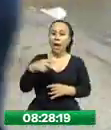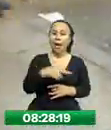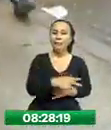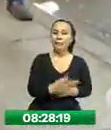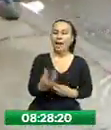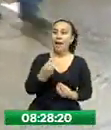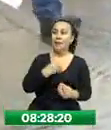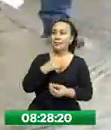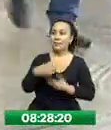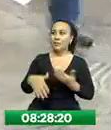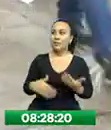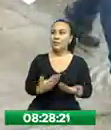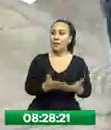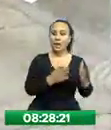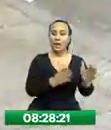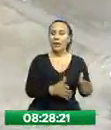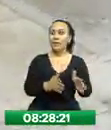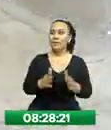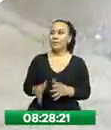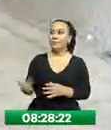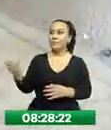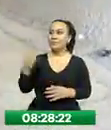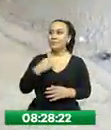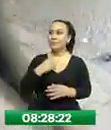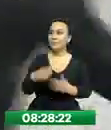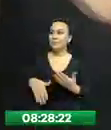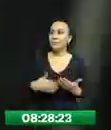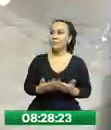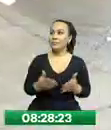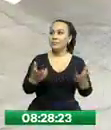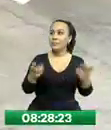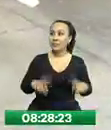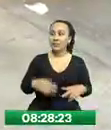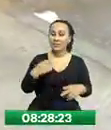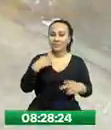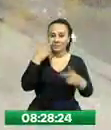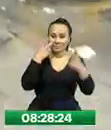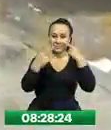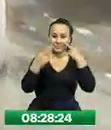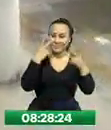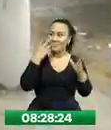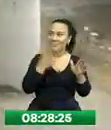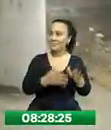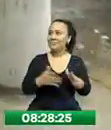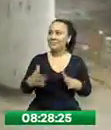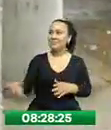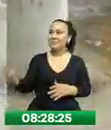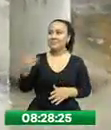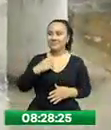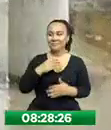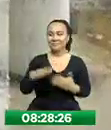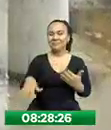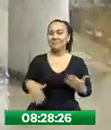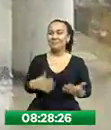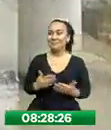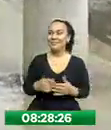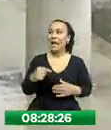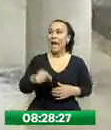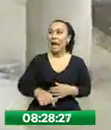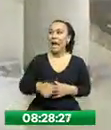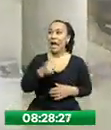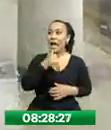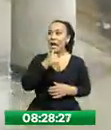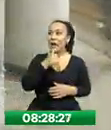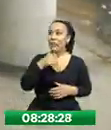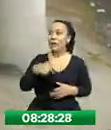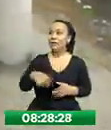Usted está contenta. A ella no le quita el gozo esta fuga de agua, pero a otros sí. El agua se está